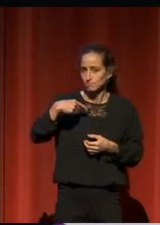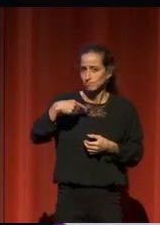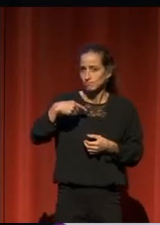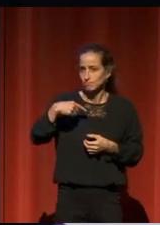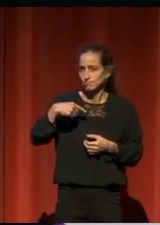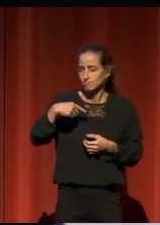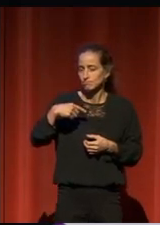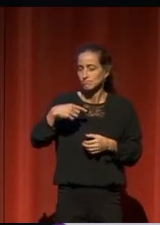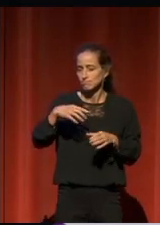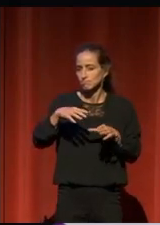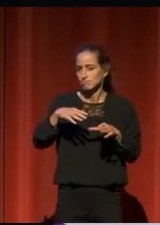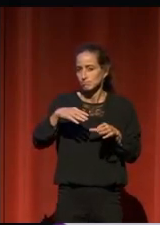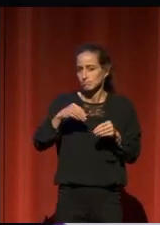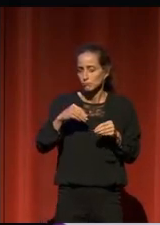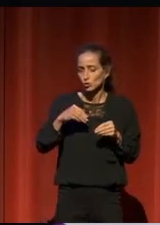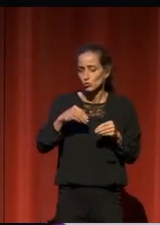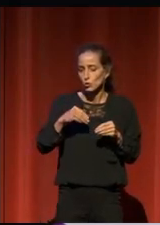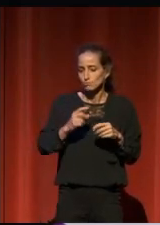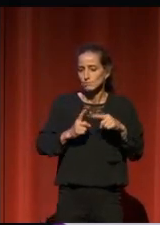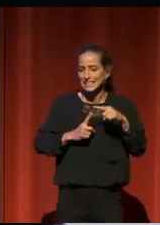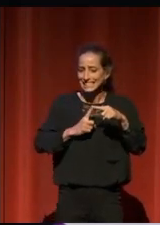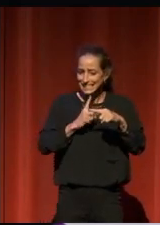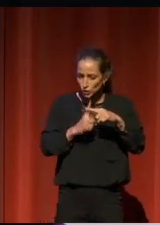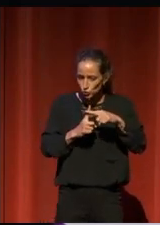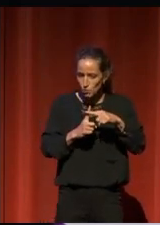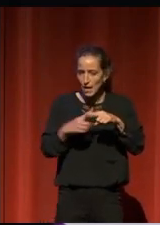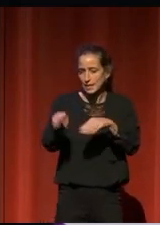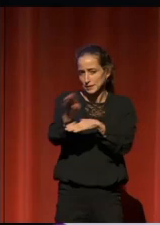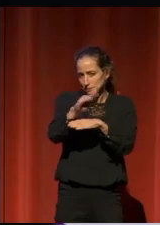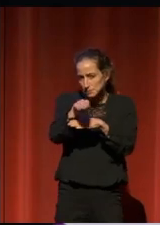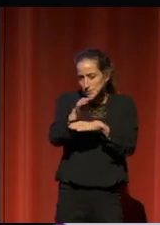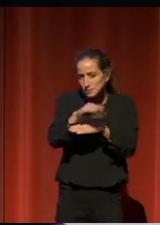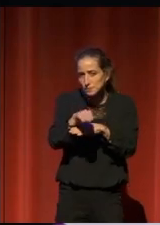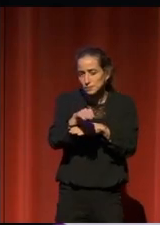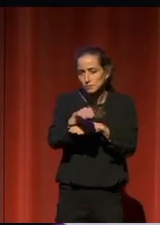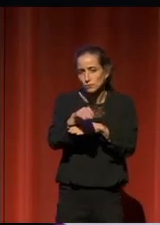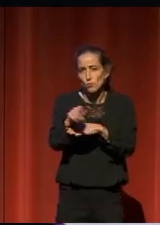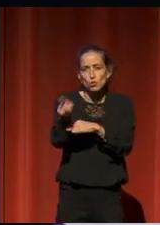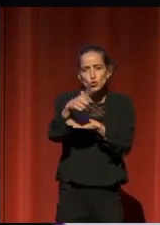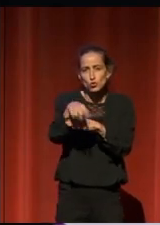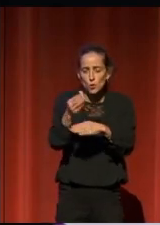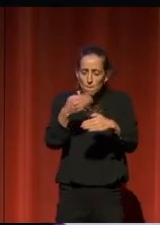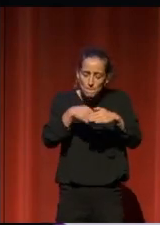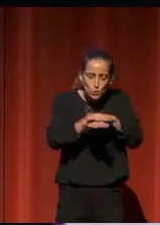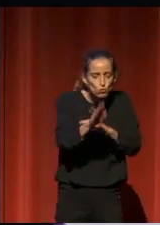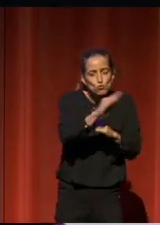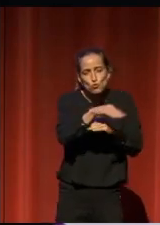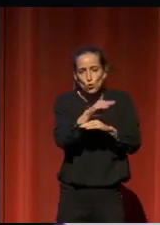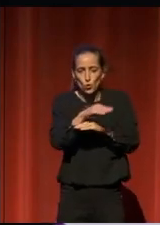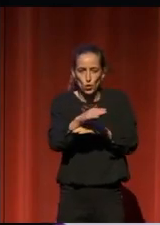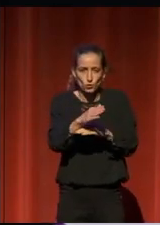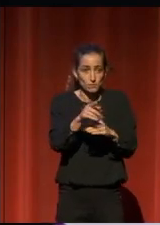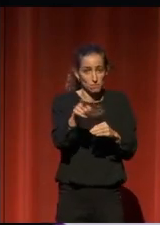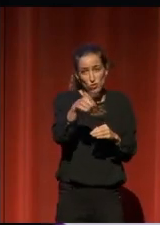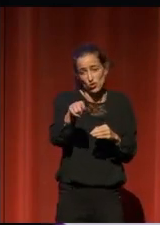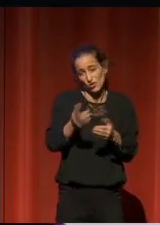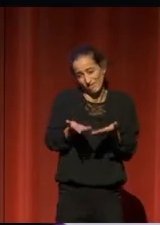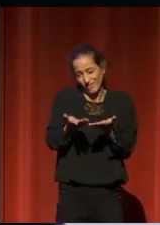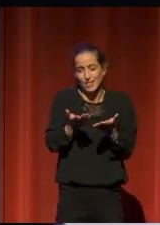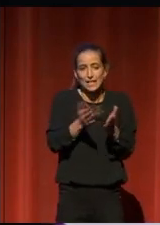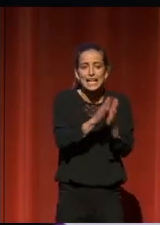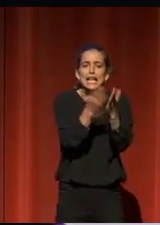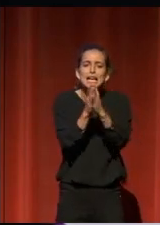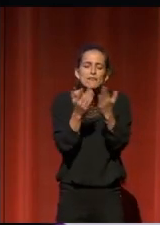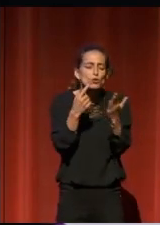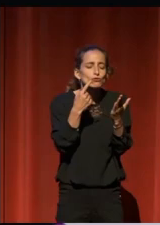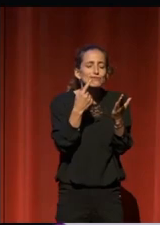a que se asuman como custodios y mensajeros nuestros, a que piensen en los libros como testimonios